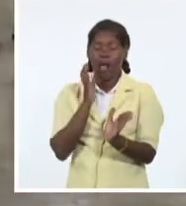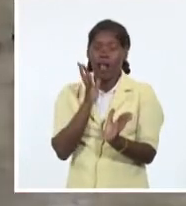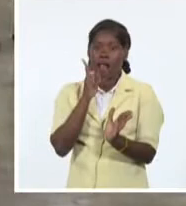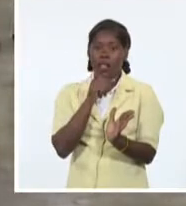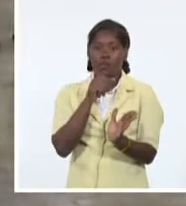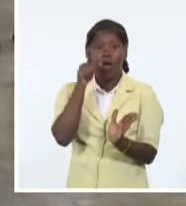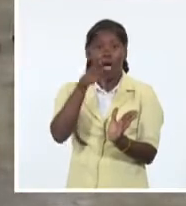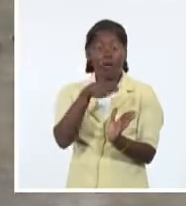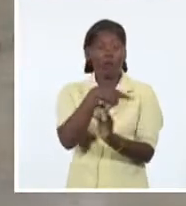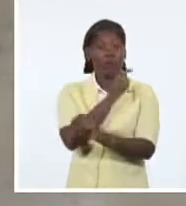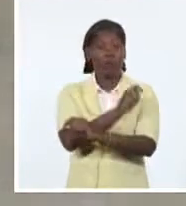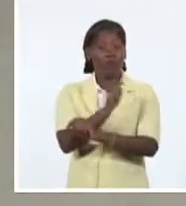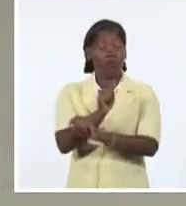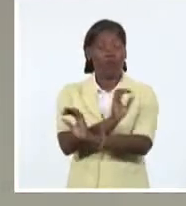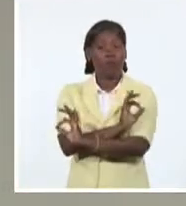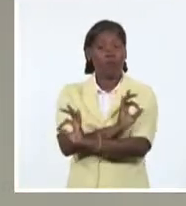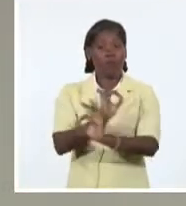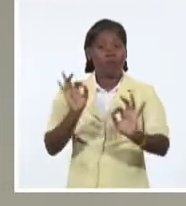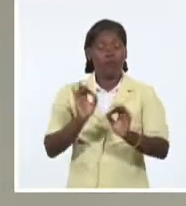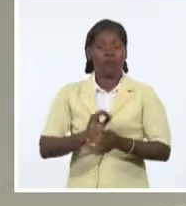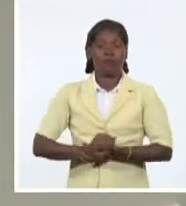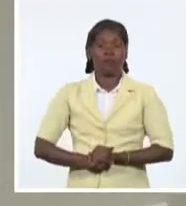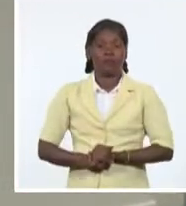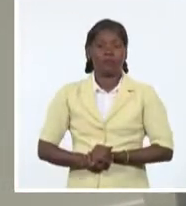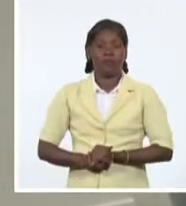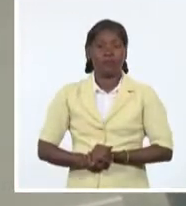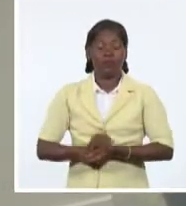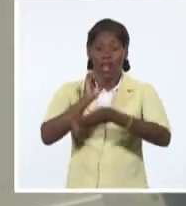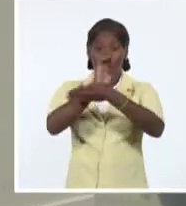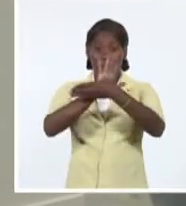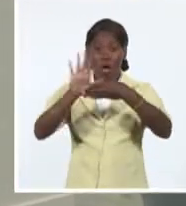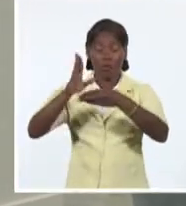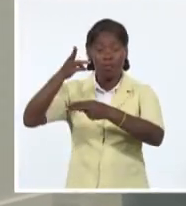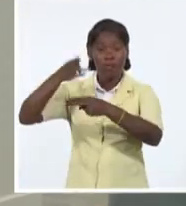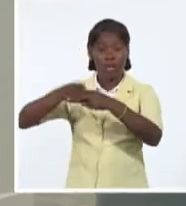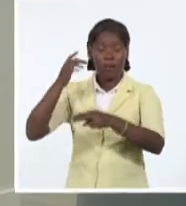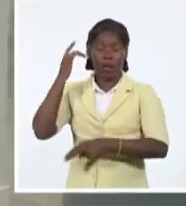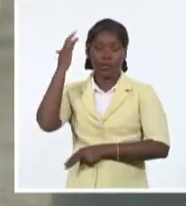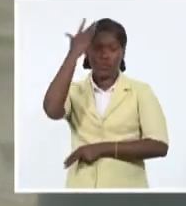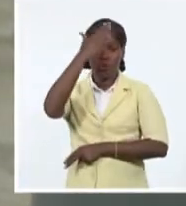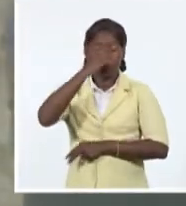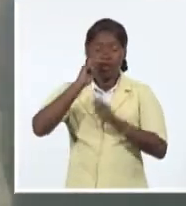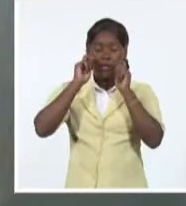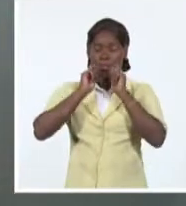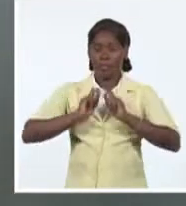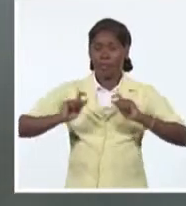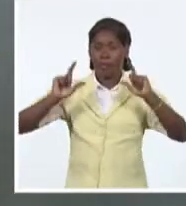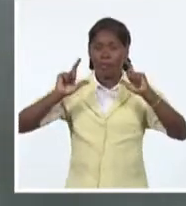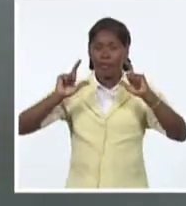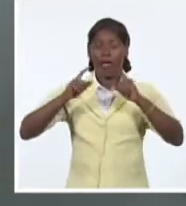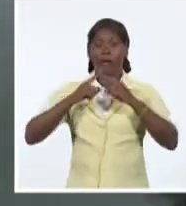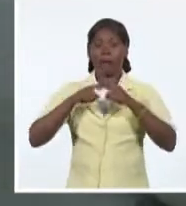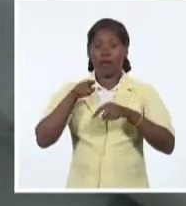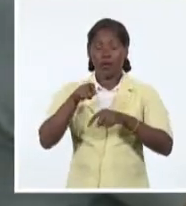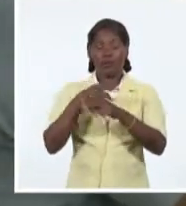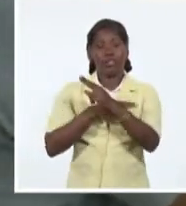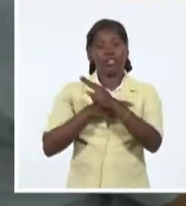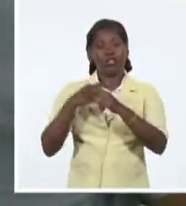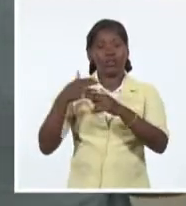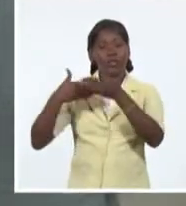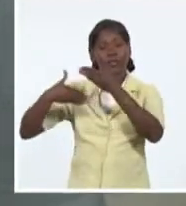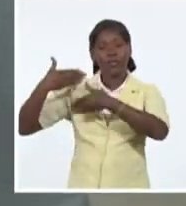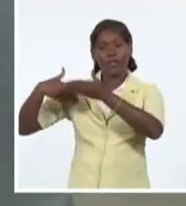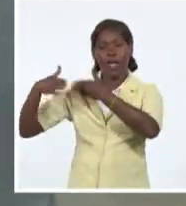soñar despierto permitió el reencuentro entre decenas de creadores abrazaron los sueños de un tiempo pasado y